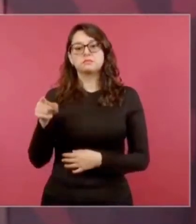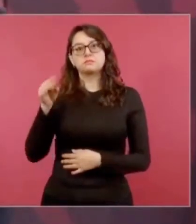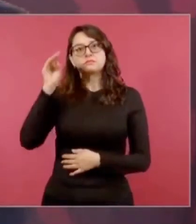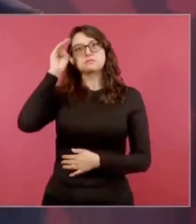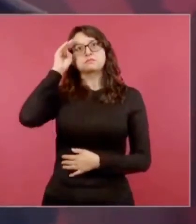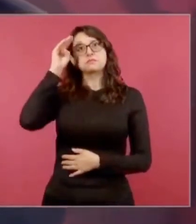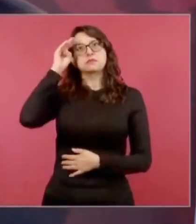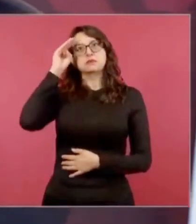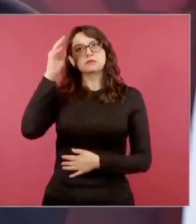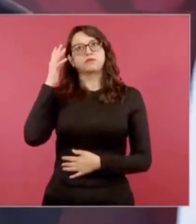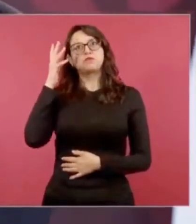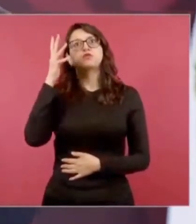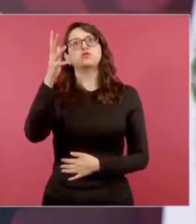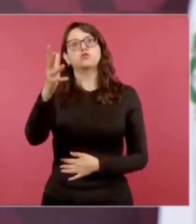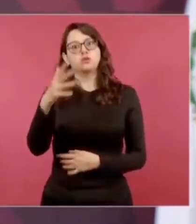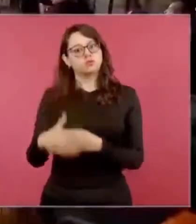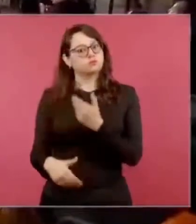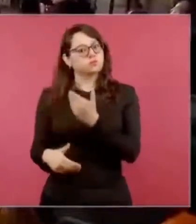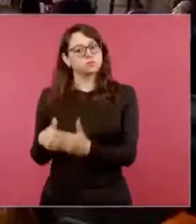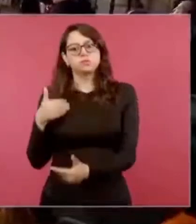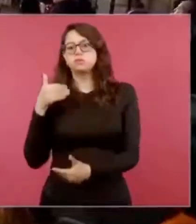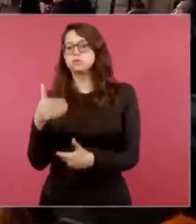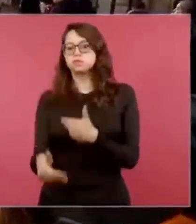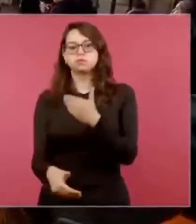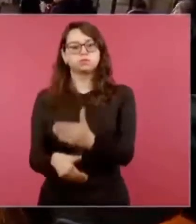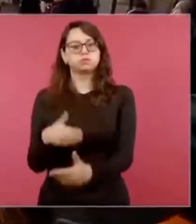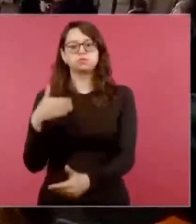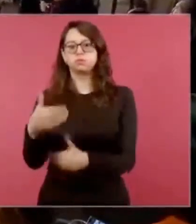a su tiempo,